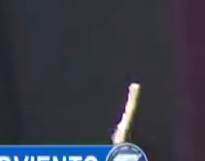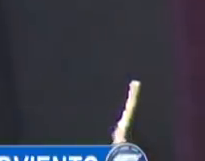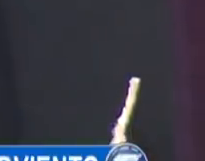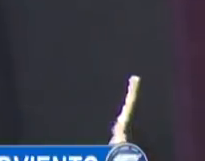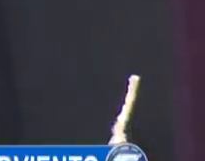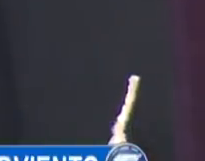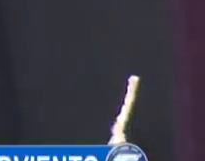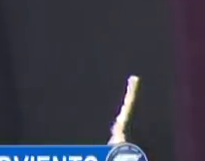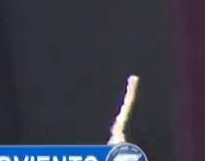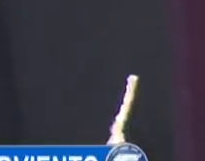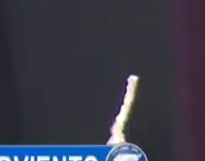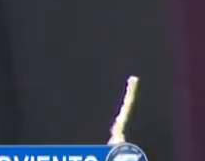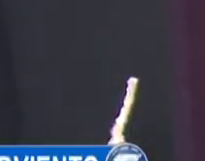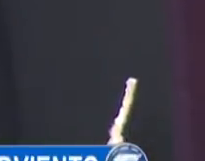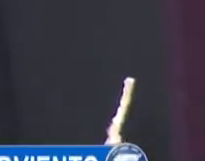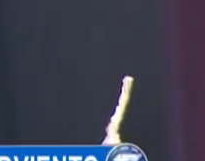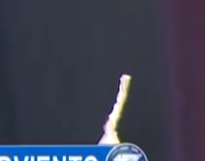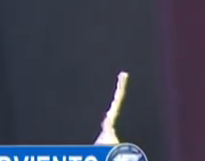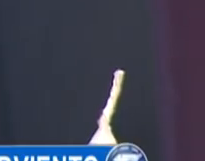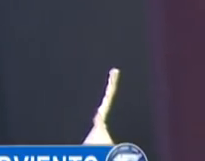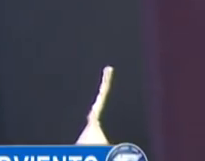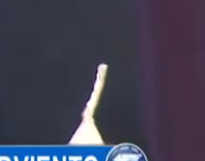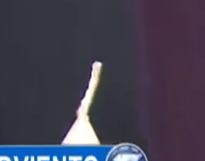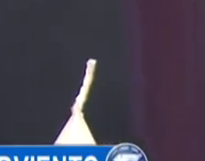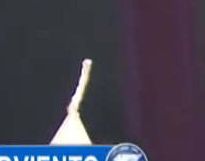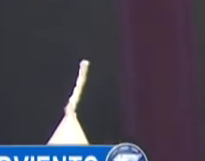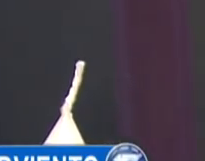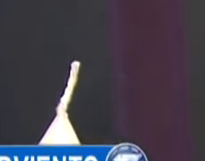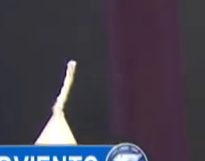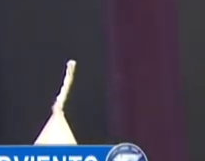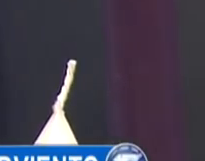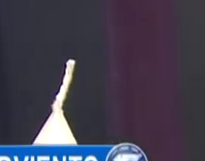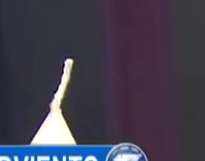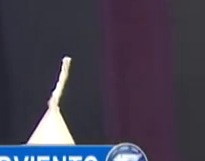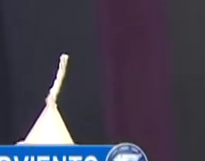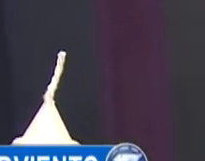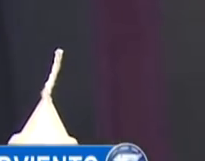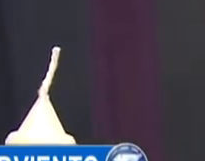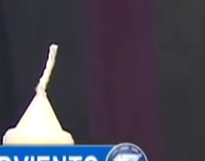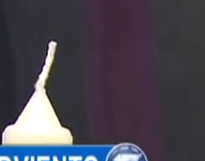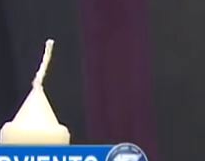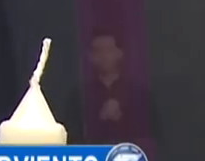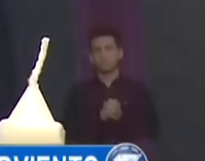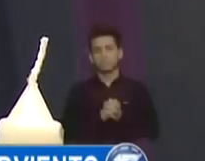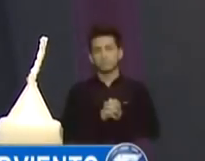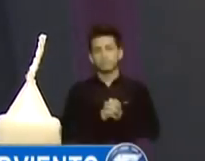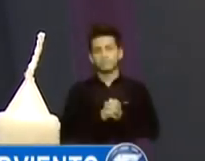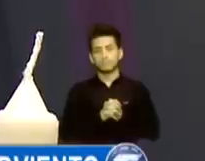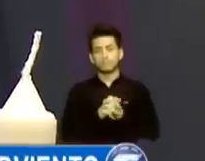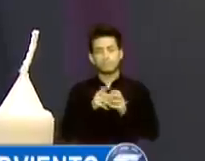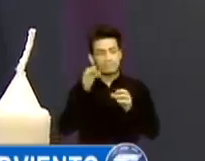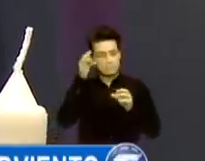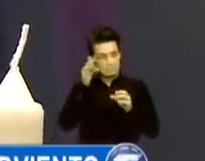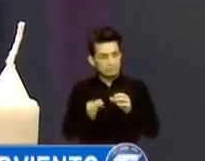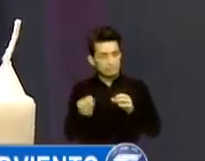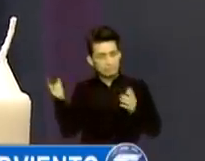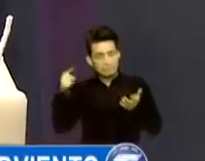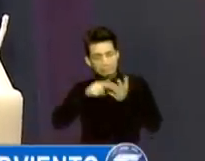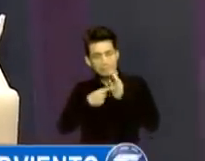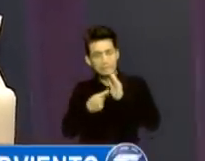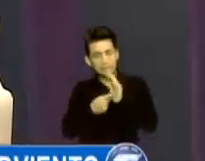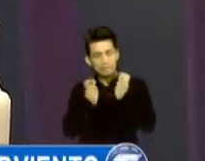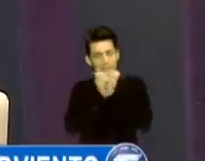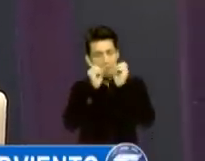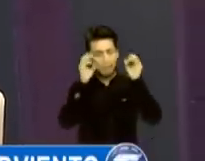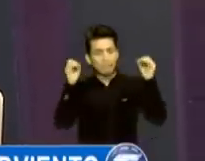Es lo más importante que llevamos en el corazón. Y no cabe duda que en esta preparación hacia el verdadero significado de la Navidad,